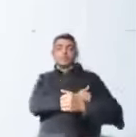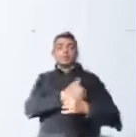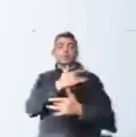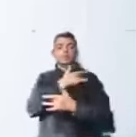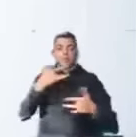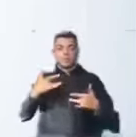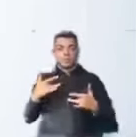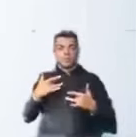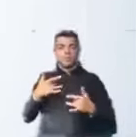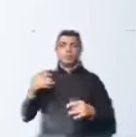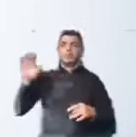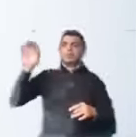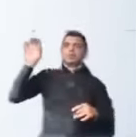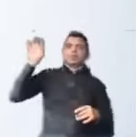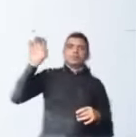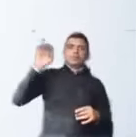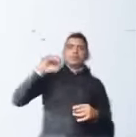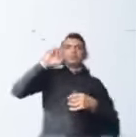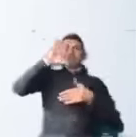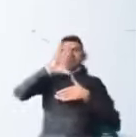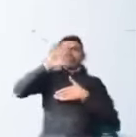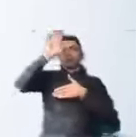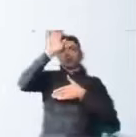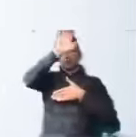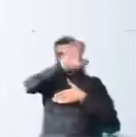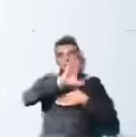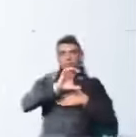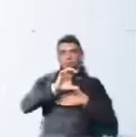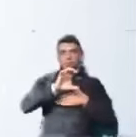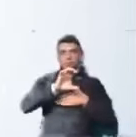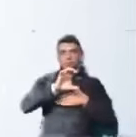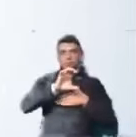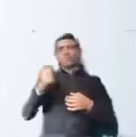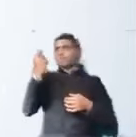parte del globo terráqueo pues no están preparados para